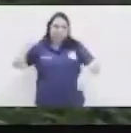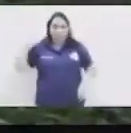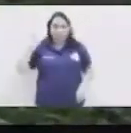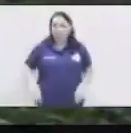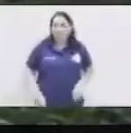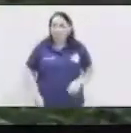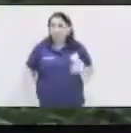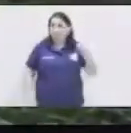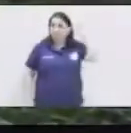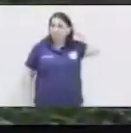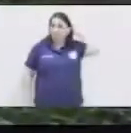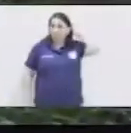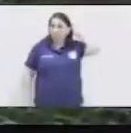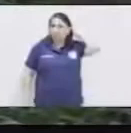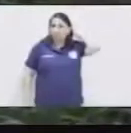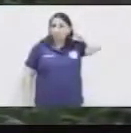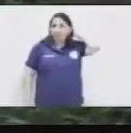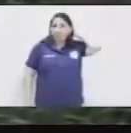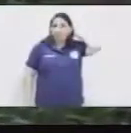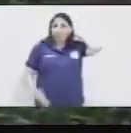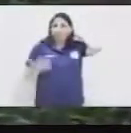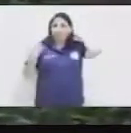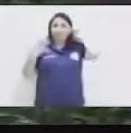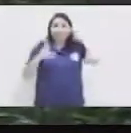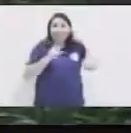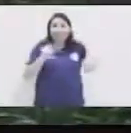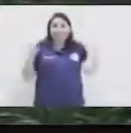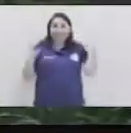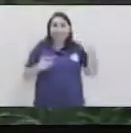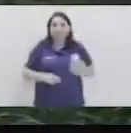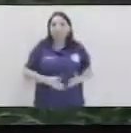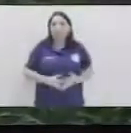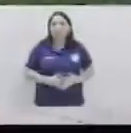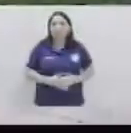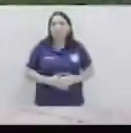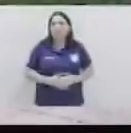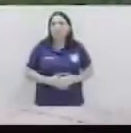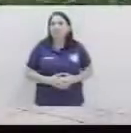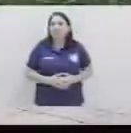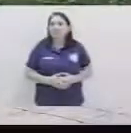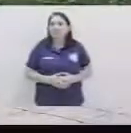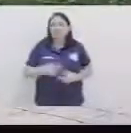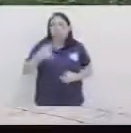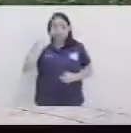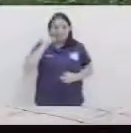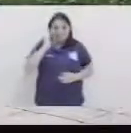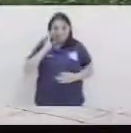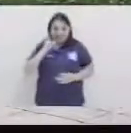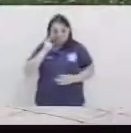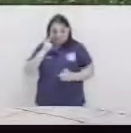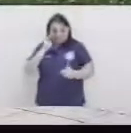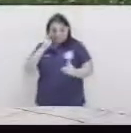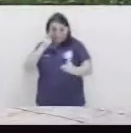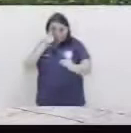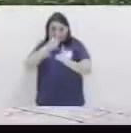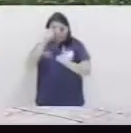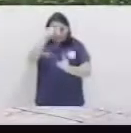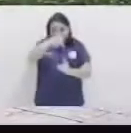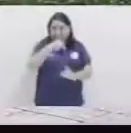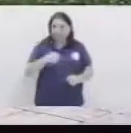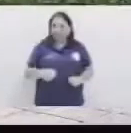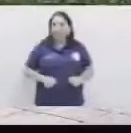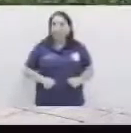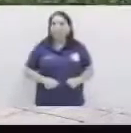hacer a la señal, salgo corriendo, llego donde están mis pelotitas y agarro